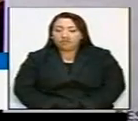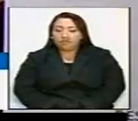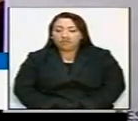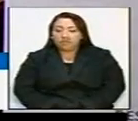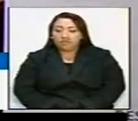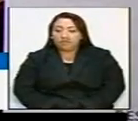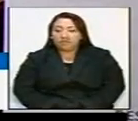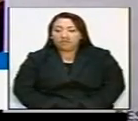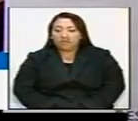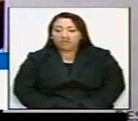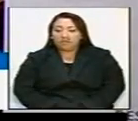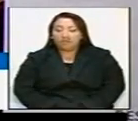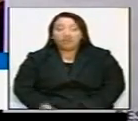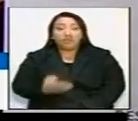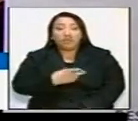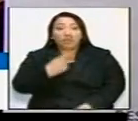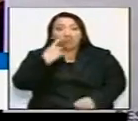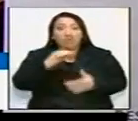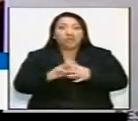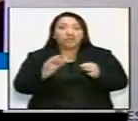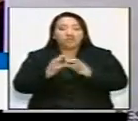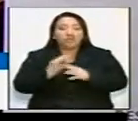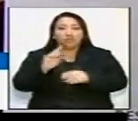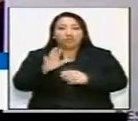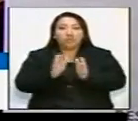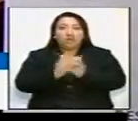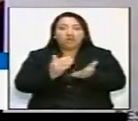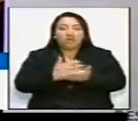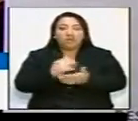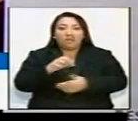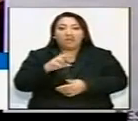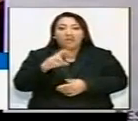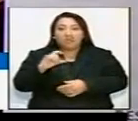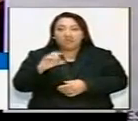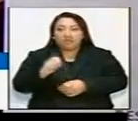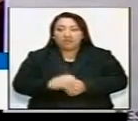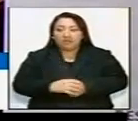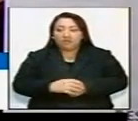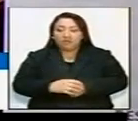maquiavélico dice, que es de su libro El Príncipe,